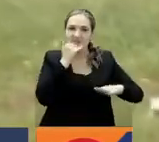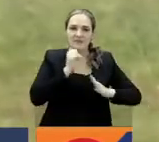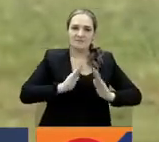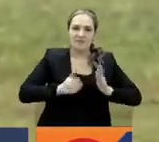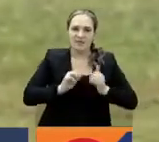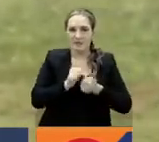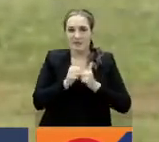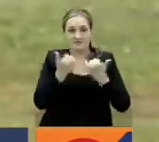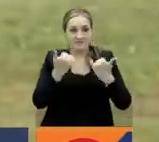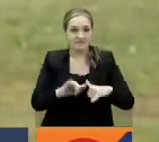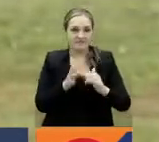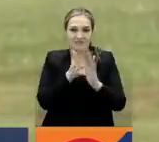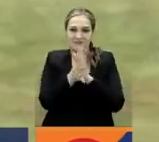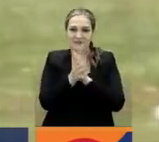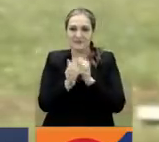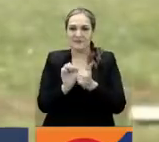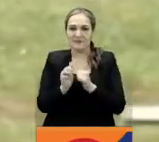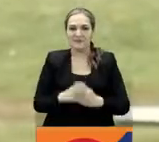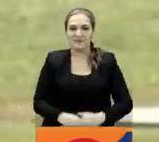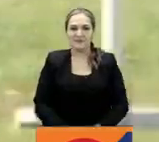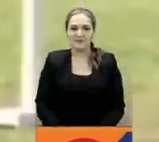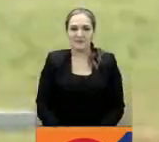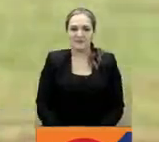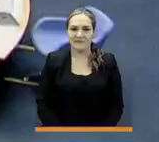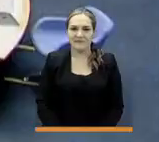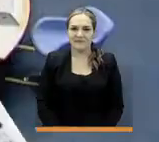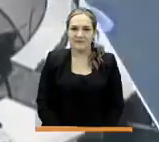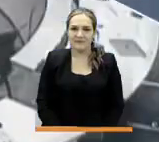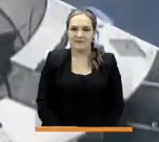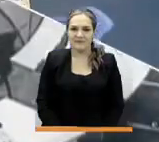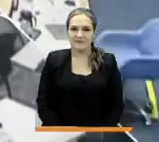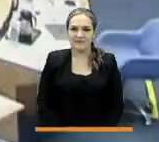deporte. Hasta aquí la información deportiva.